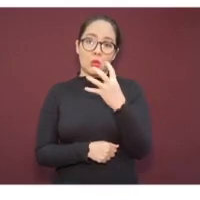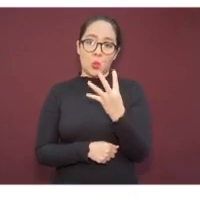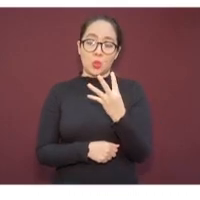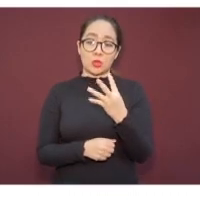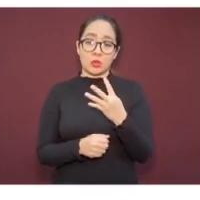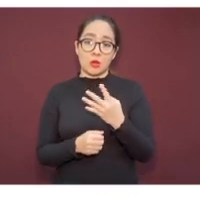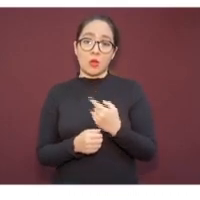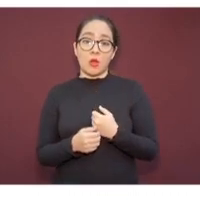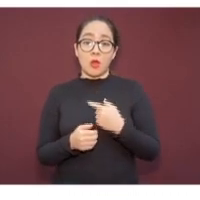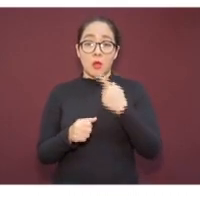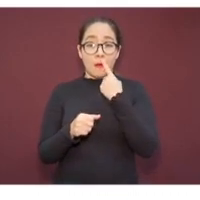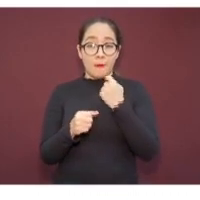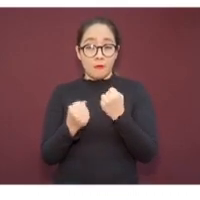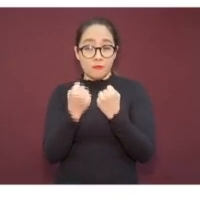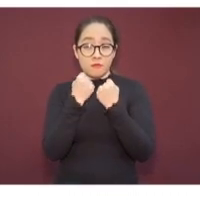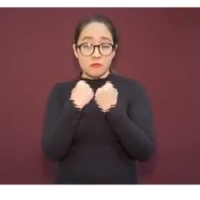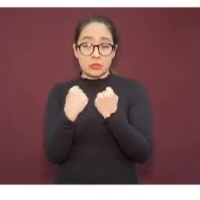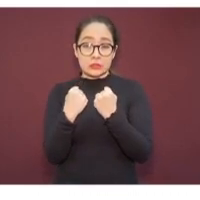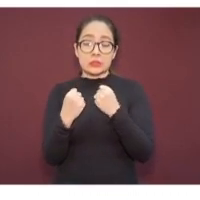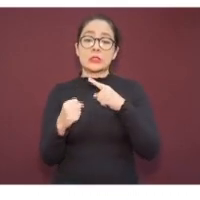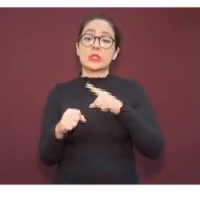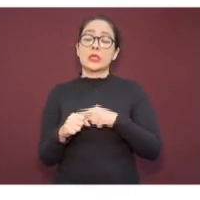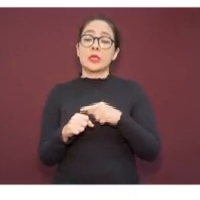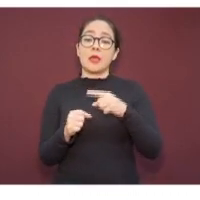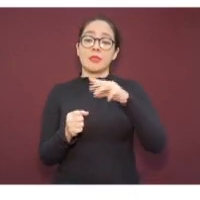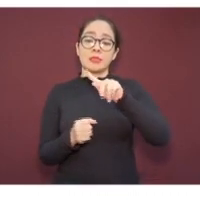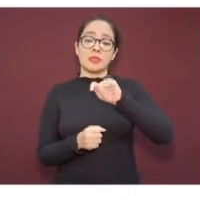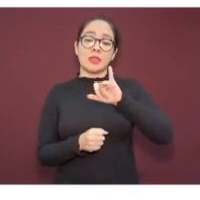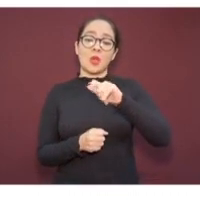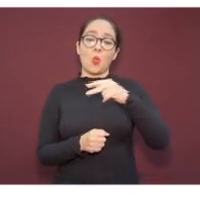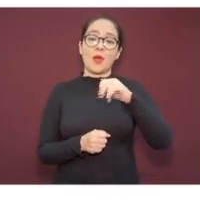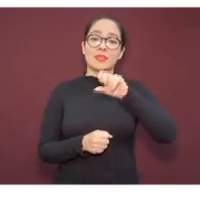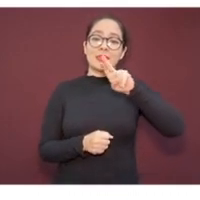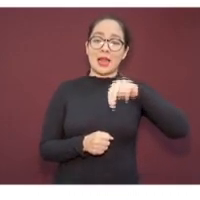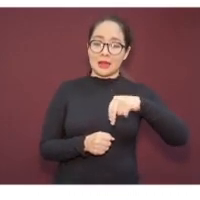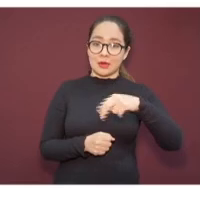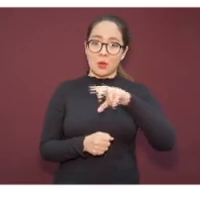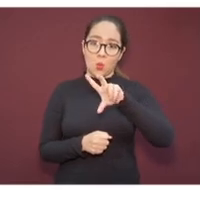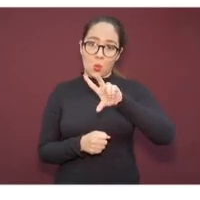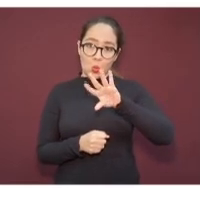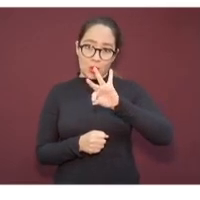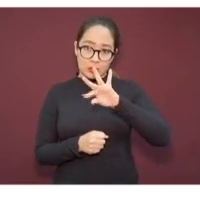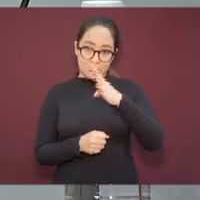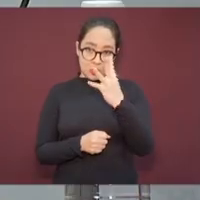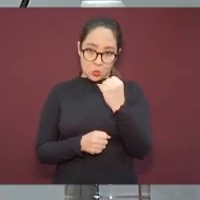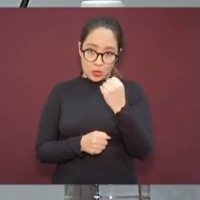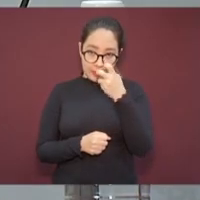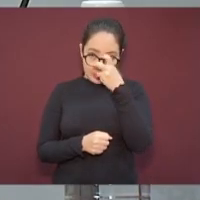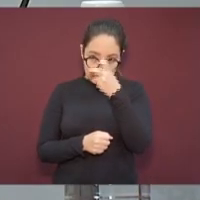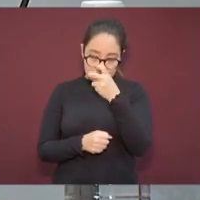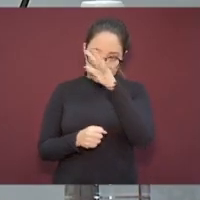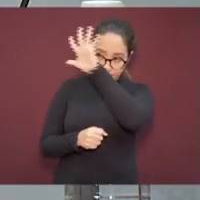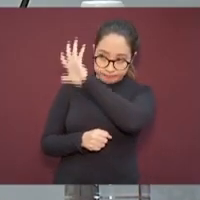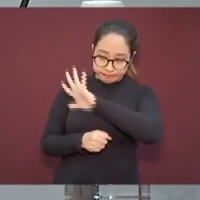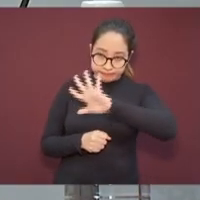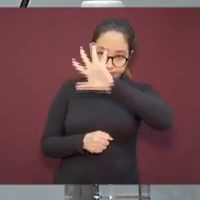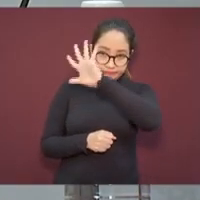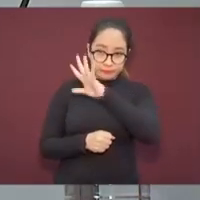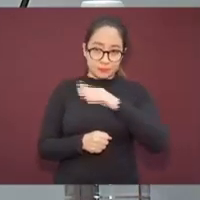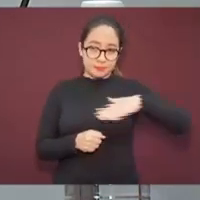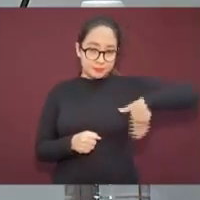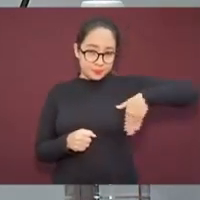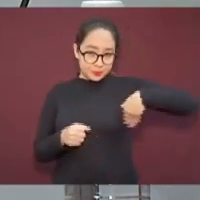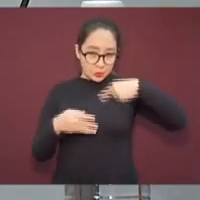intenso, Tihuatlán, con 49. Las de mayor actividad en esa zona. En su mayoría, en estos